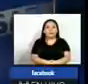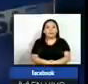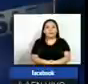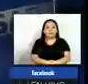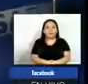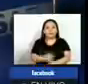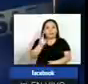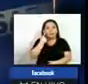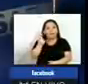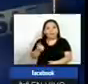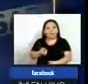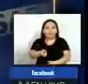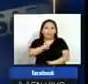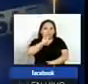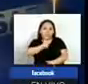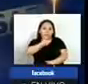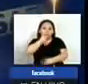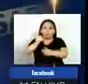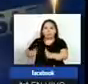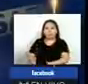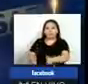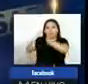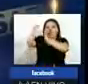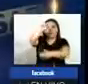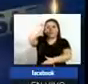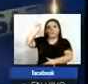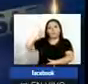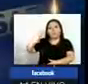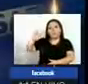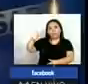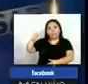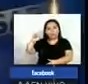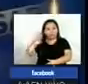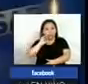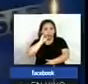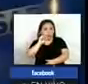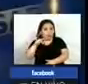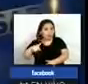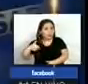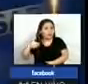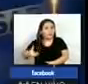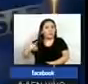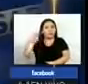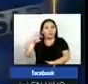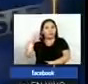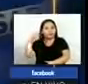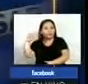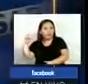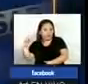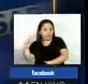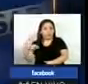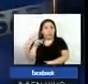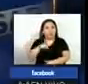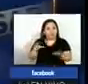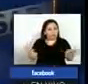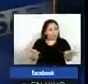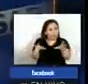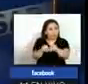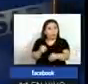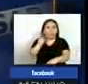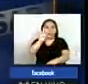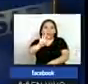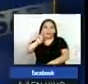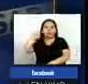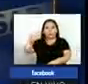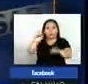Bien, y de acuerdo a datos de la Fiscalía General de la República, en lo que va de este año 2020, un total de 42 menores han